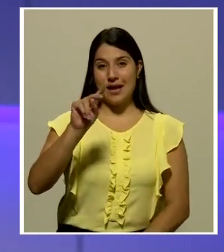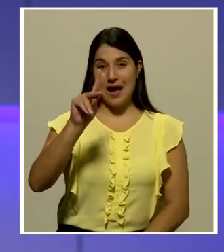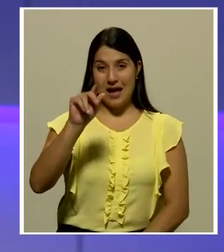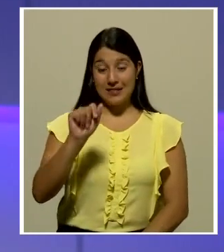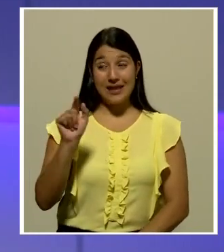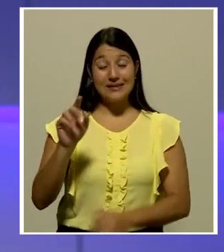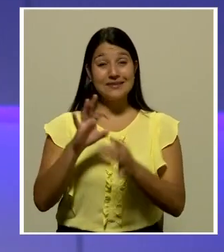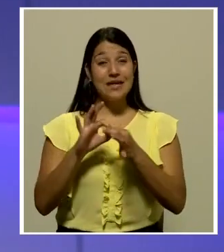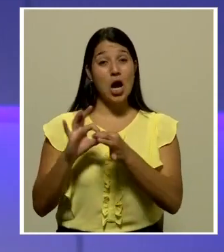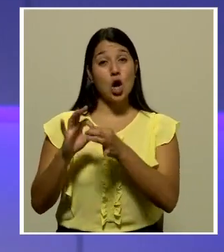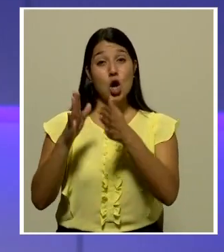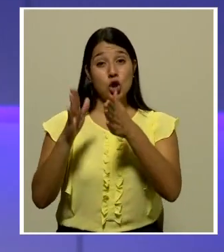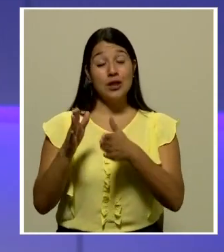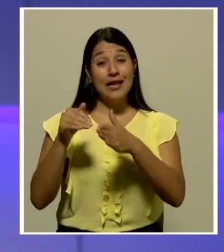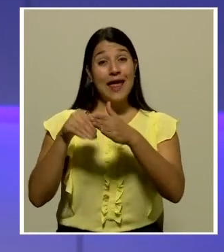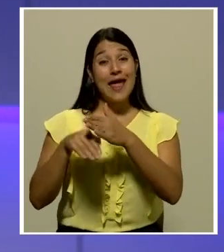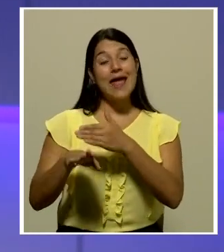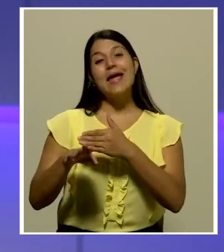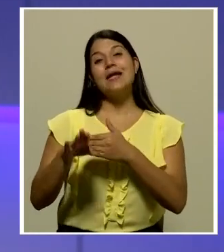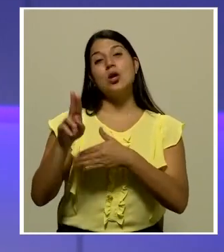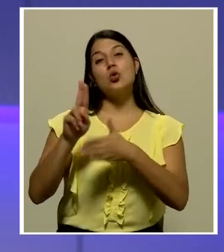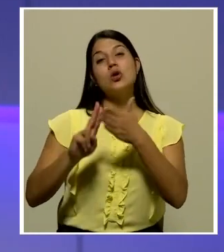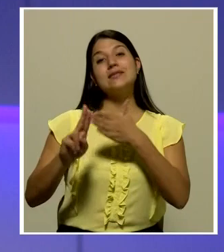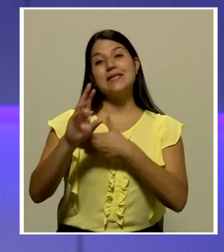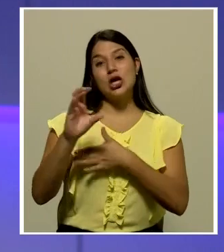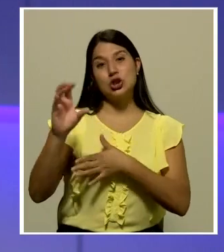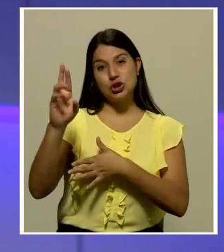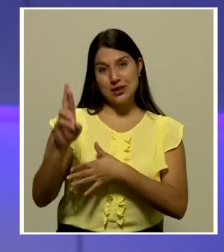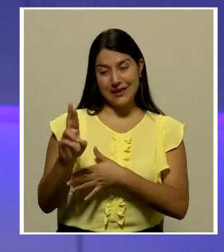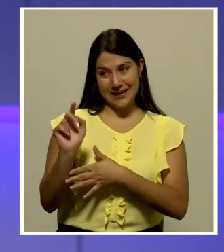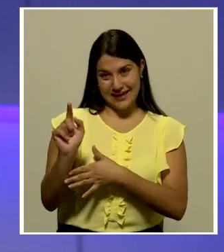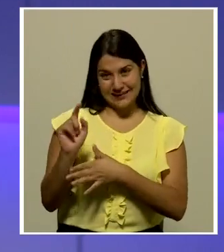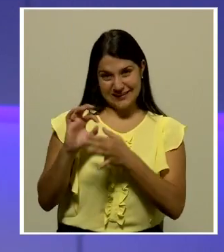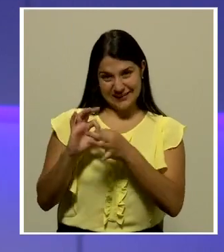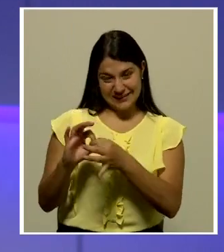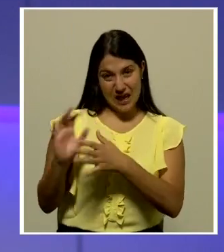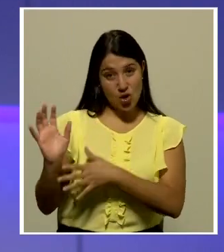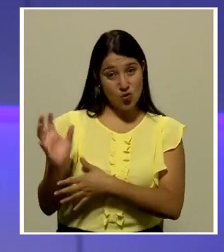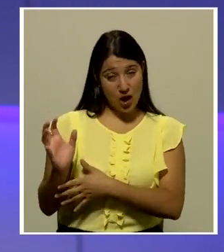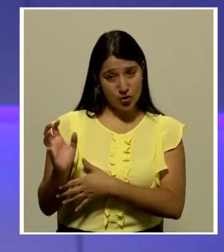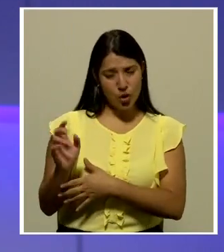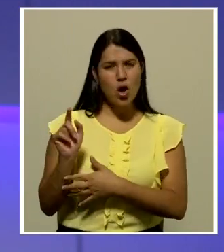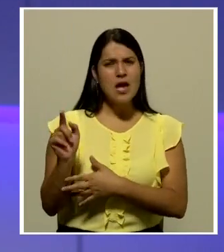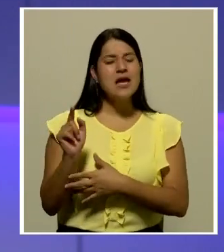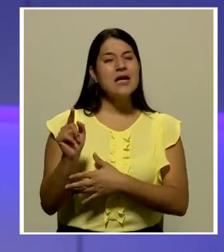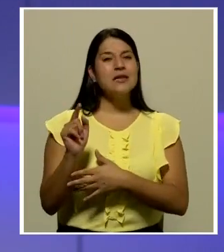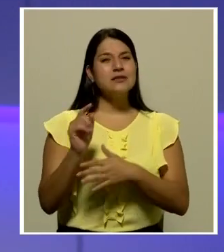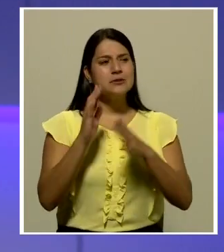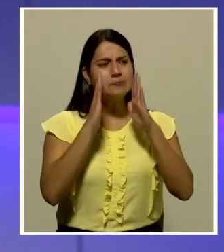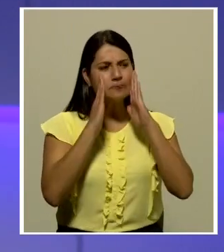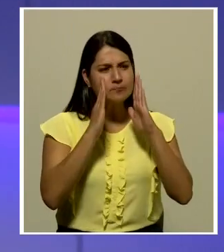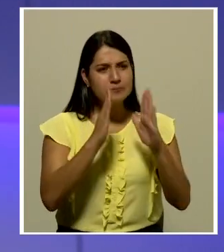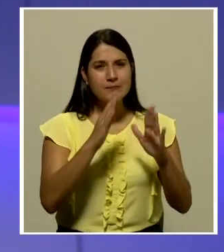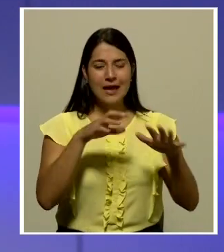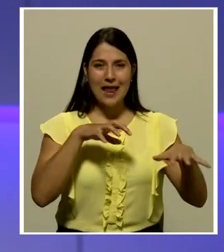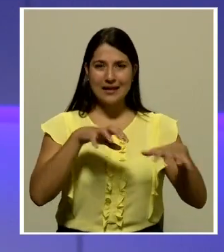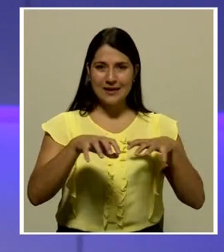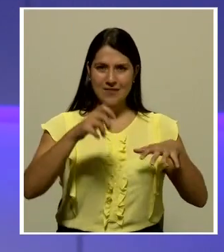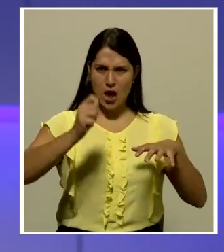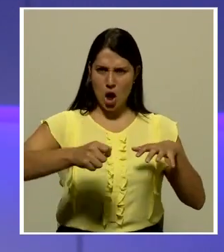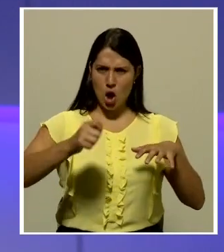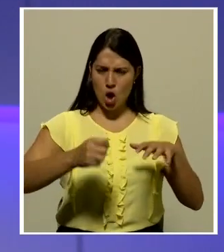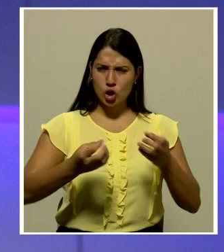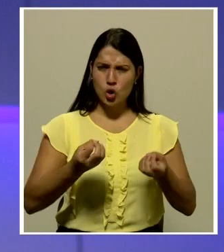las radioemisoras de la UCR. Hulda Miranda ha cubierto la actividad de la Corte durante años y